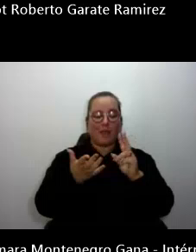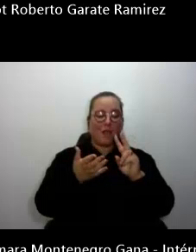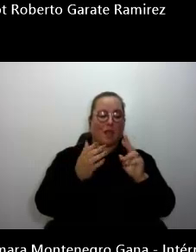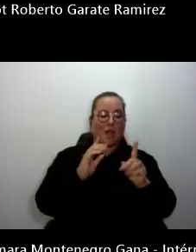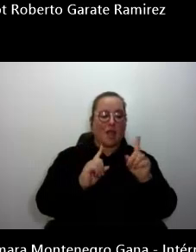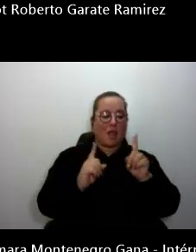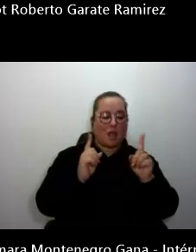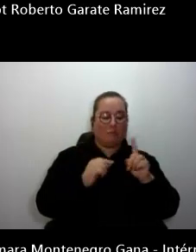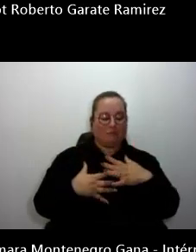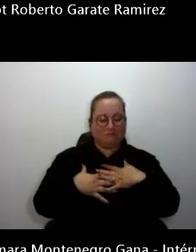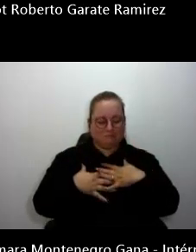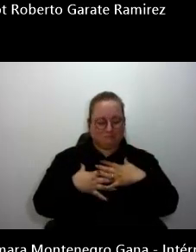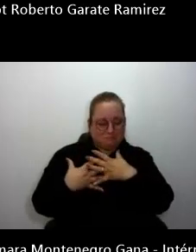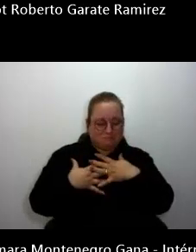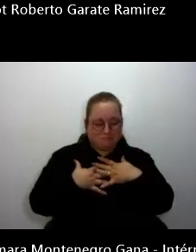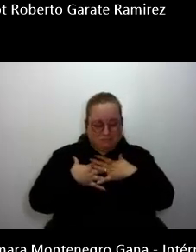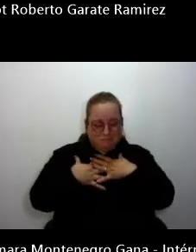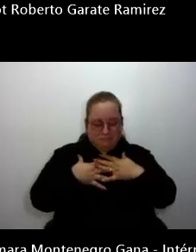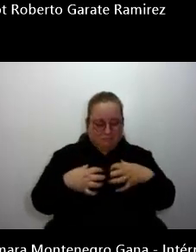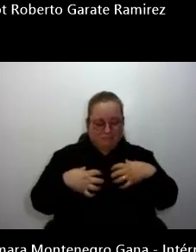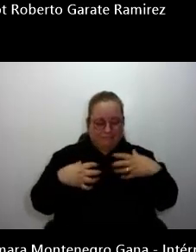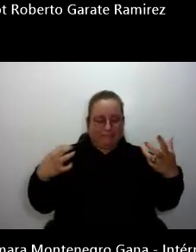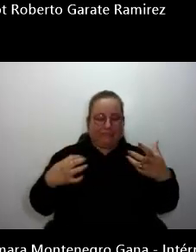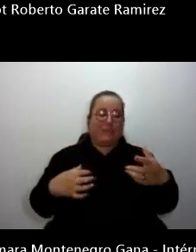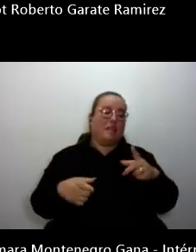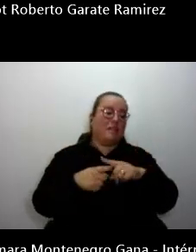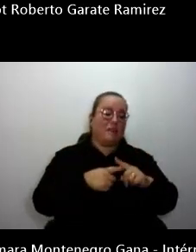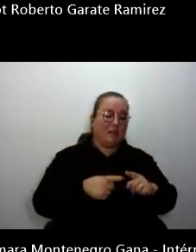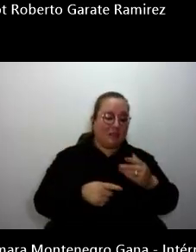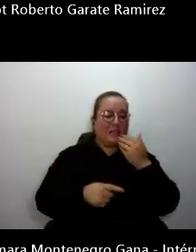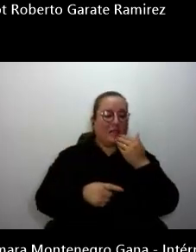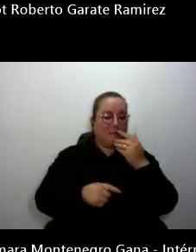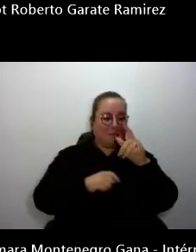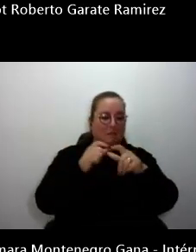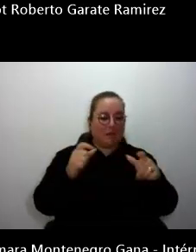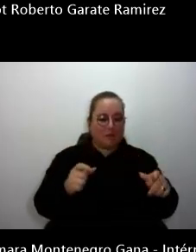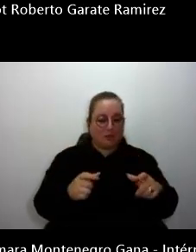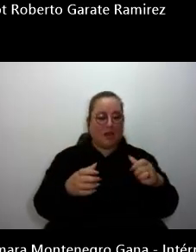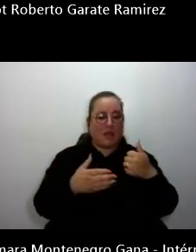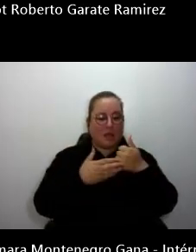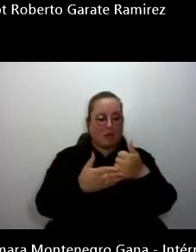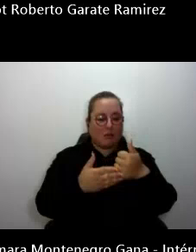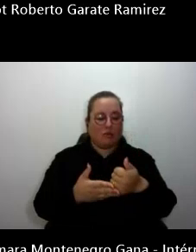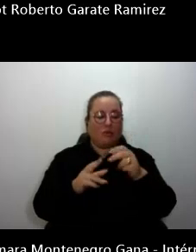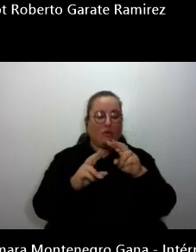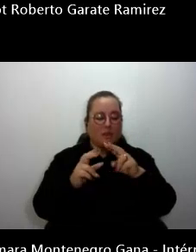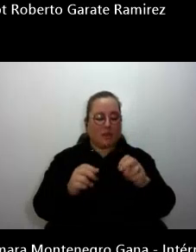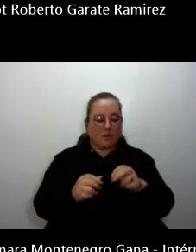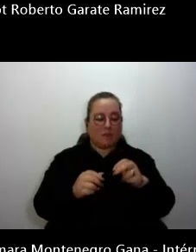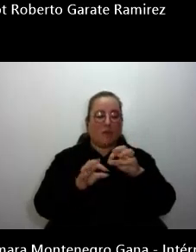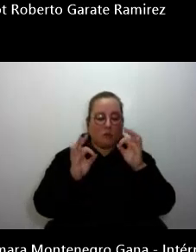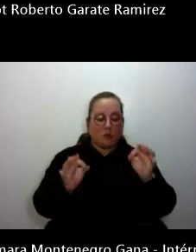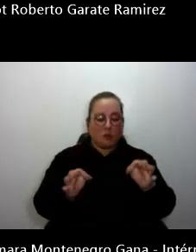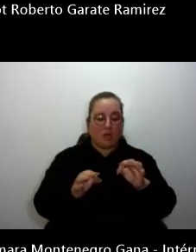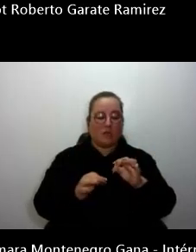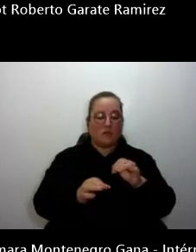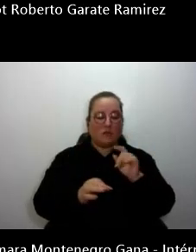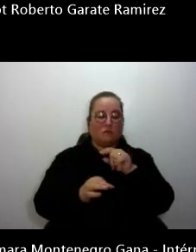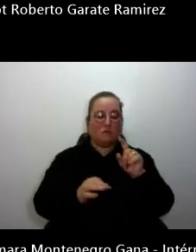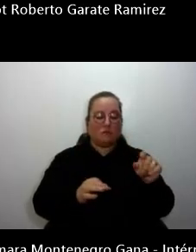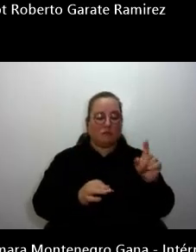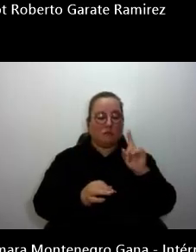y conductual. Otro elemento que aparecía también era sobre los asistentes de la educación. Importante también mencionar que los asistentes de la educación,